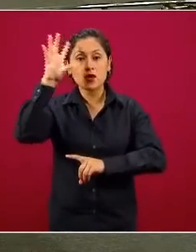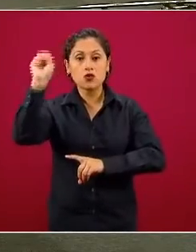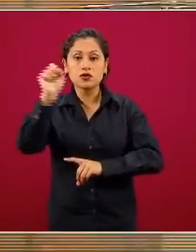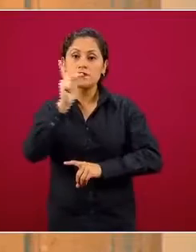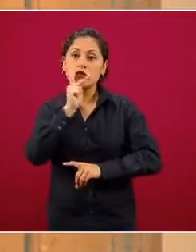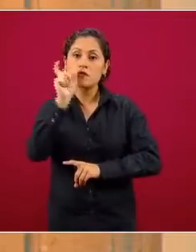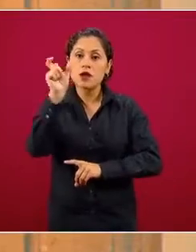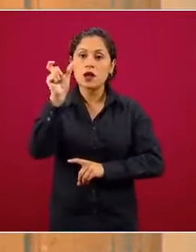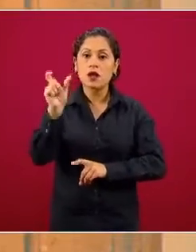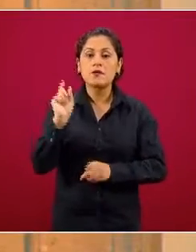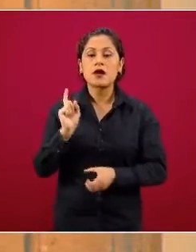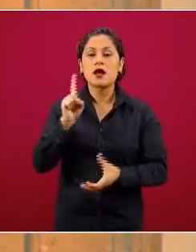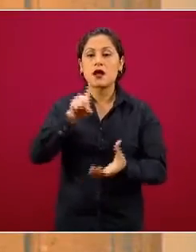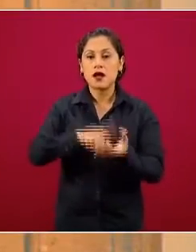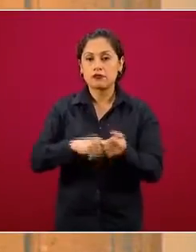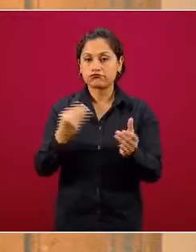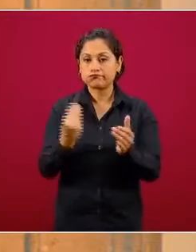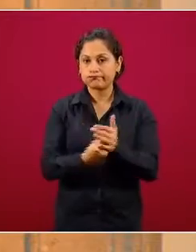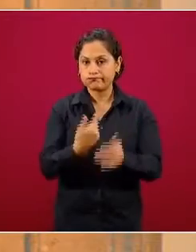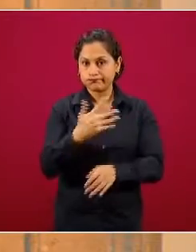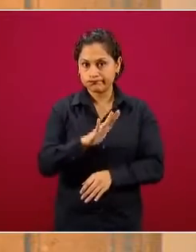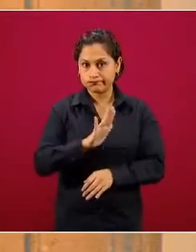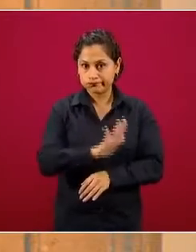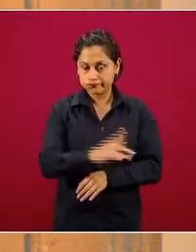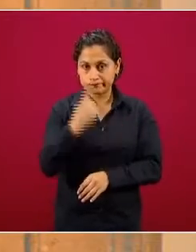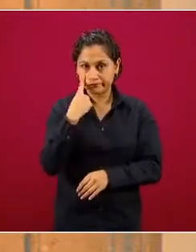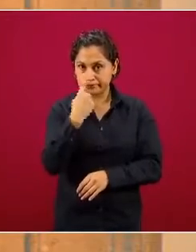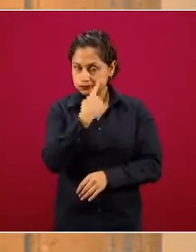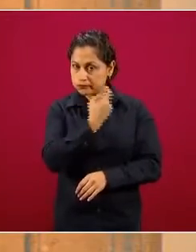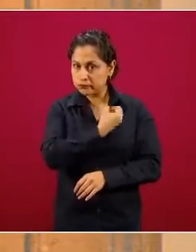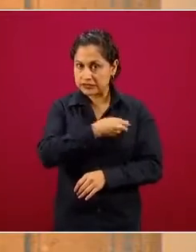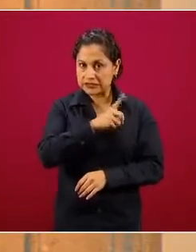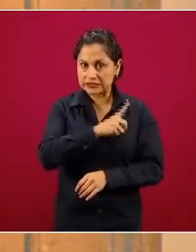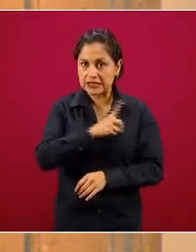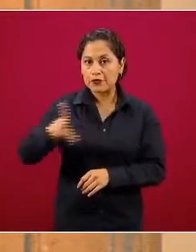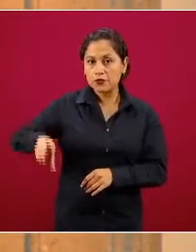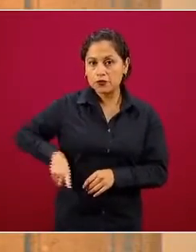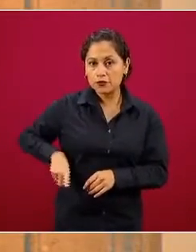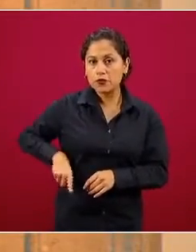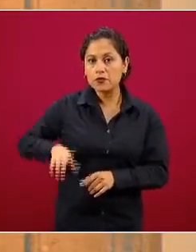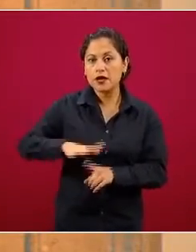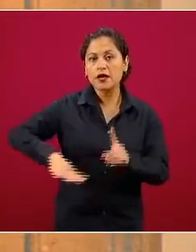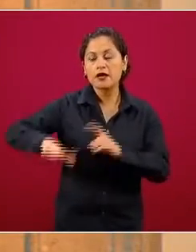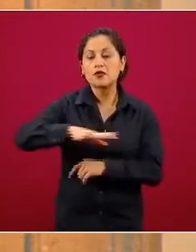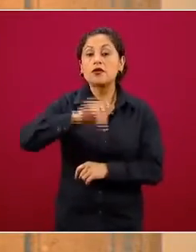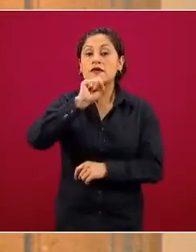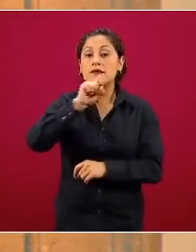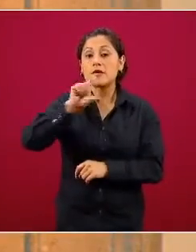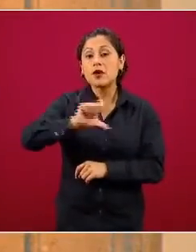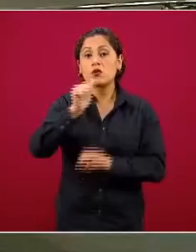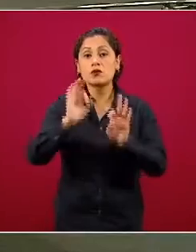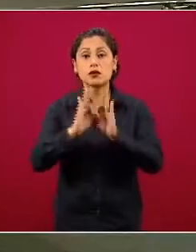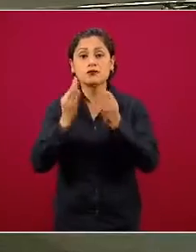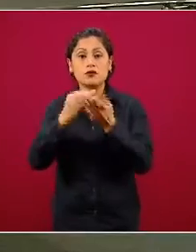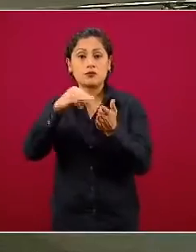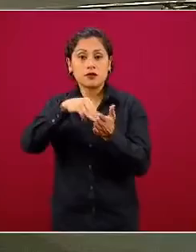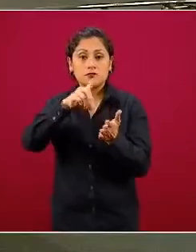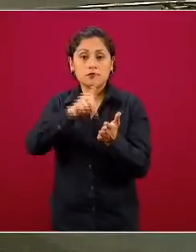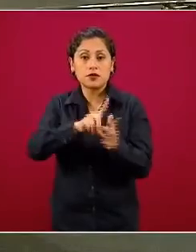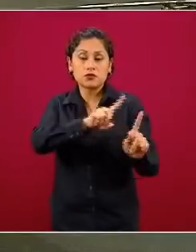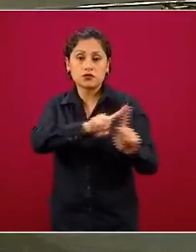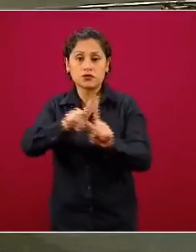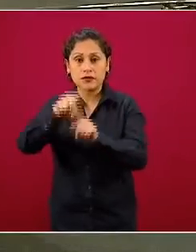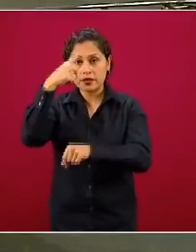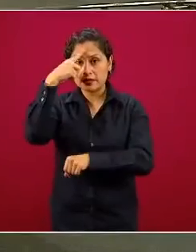salud pública, la prevención, el control de enfermedades, y otras con los métodos epidemiológicos. Y los distintos métodos se han